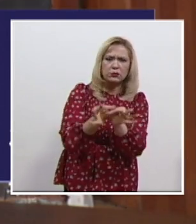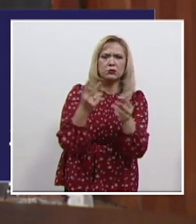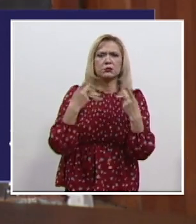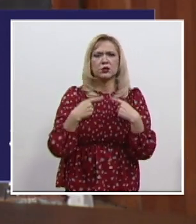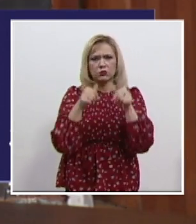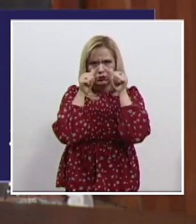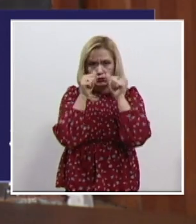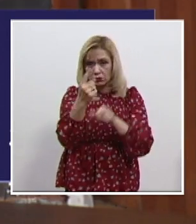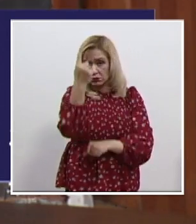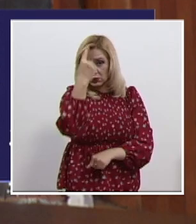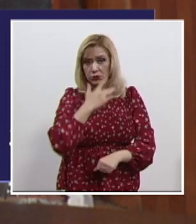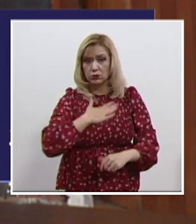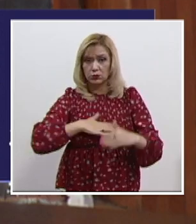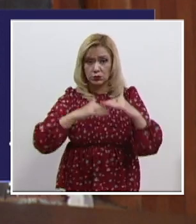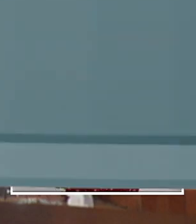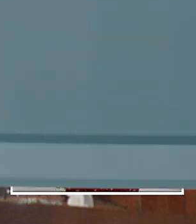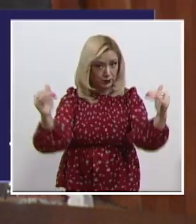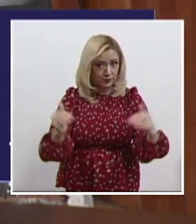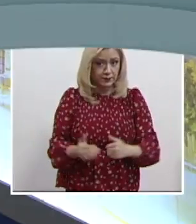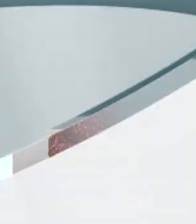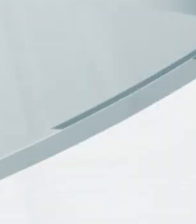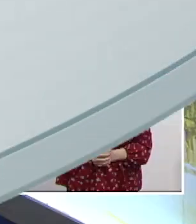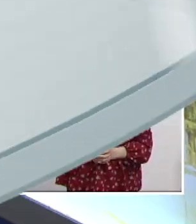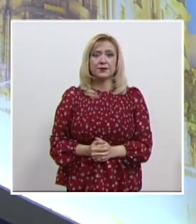de la democracia.